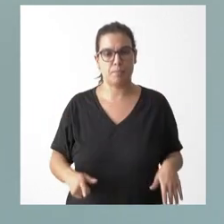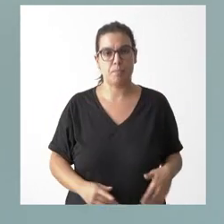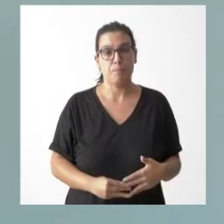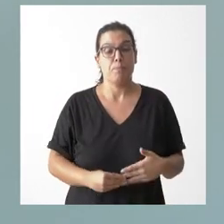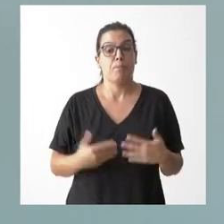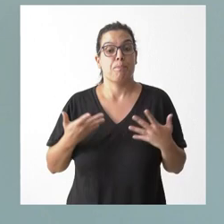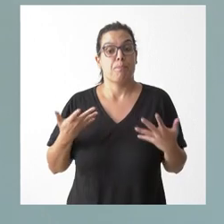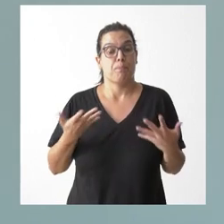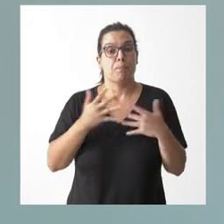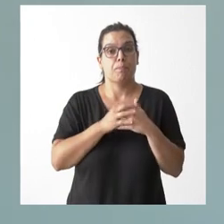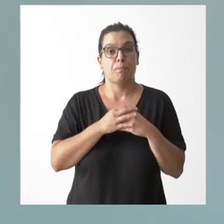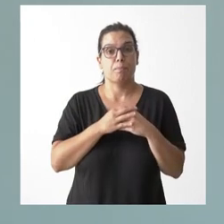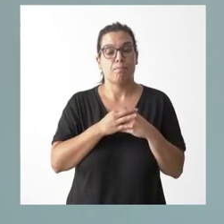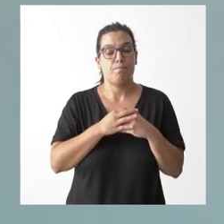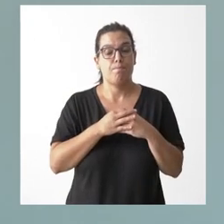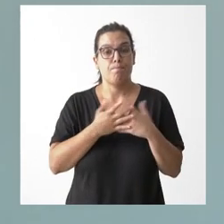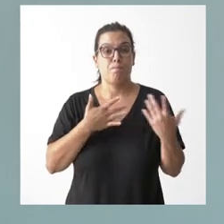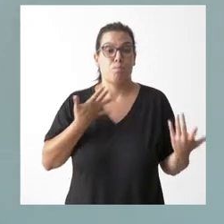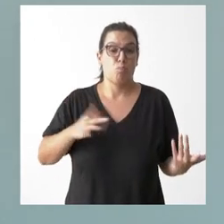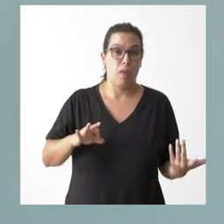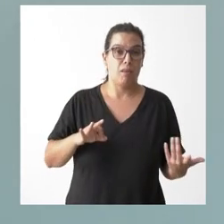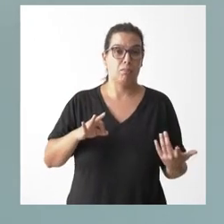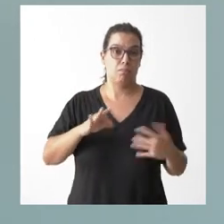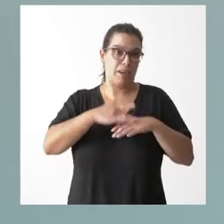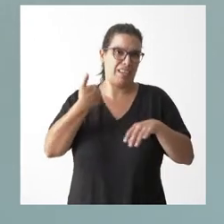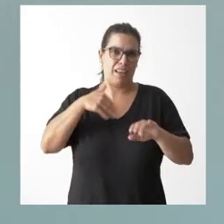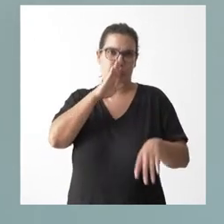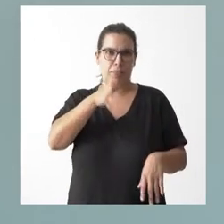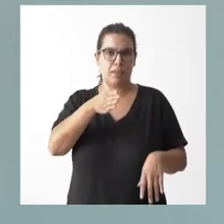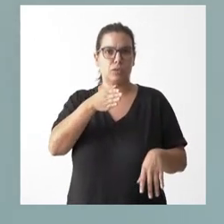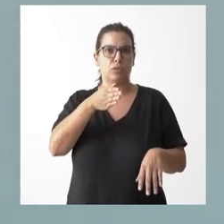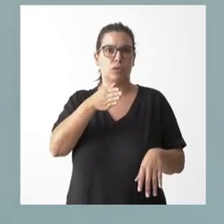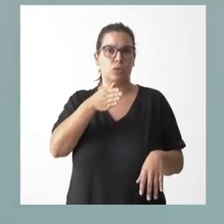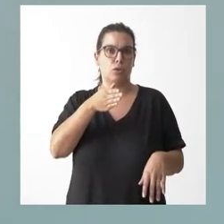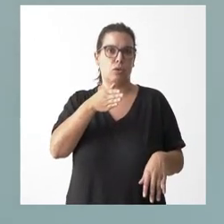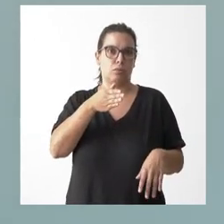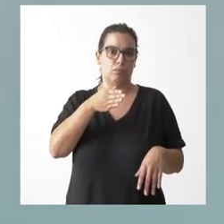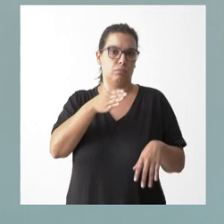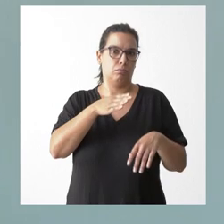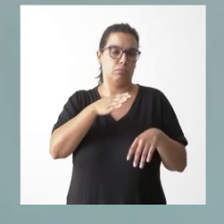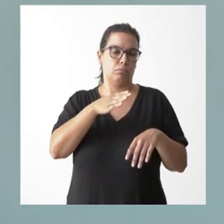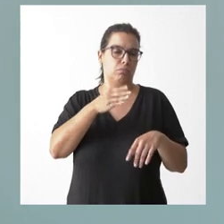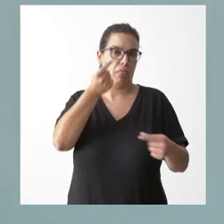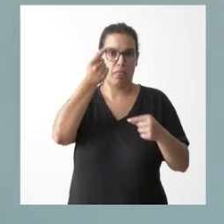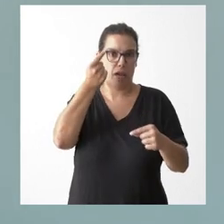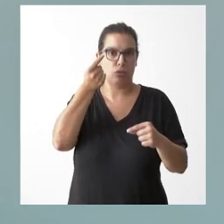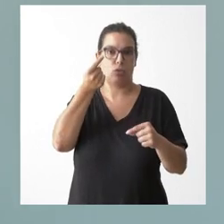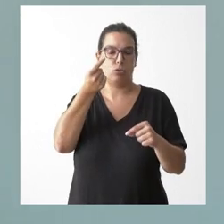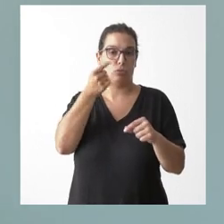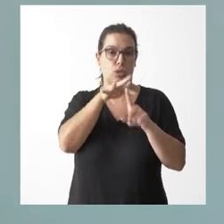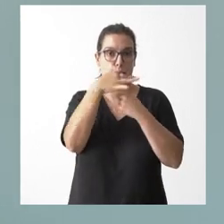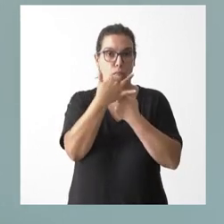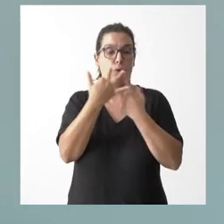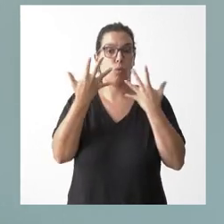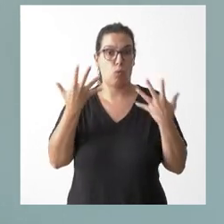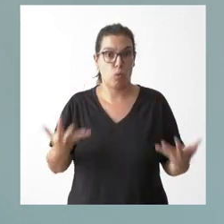efectos, quizá por darles ya en este momento y sin esperar al final los datos de la situación, es